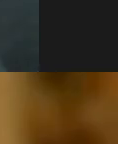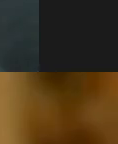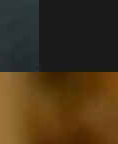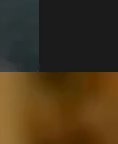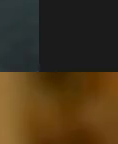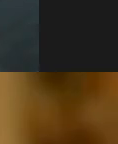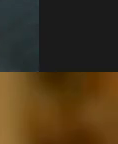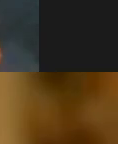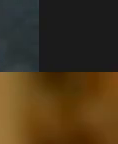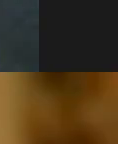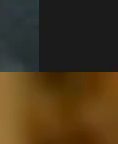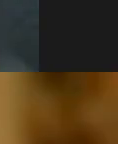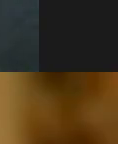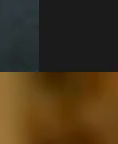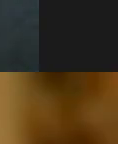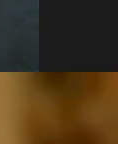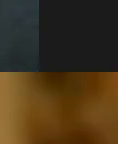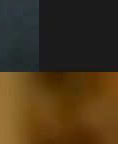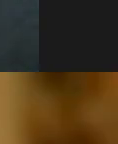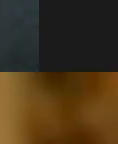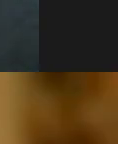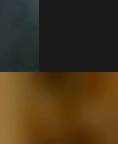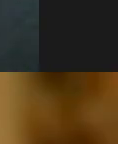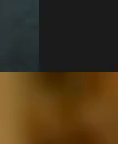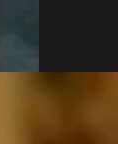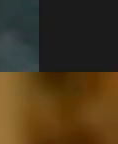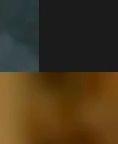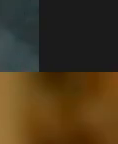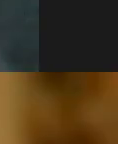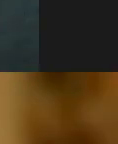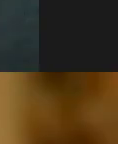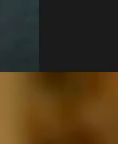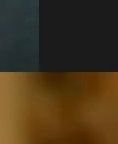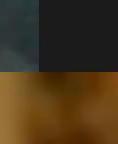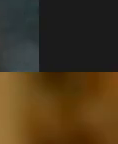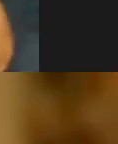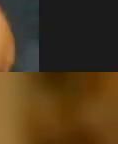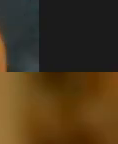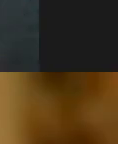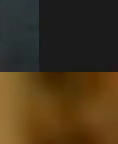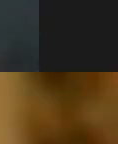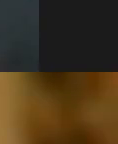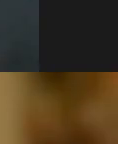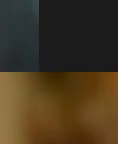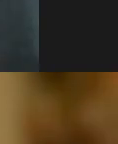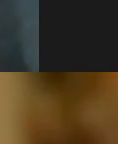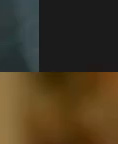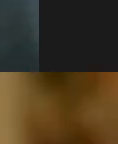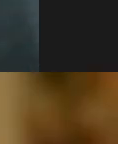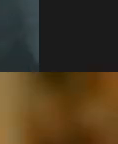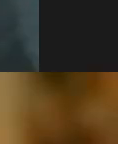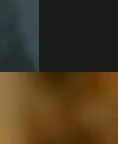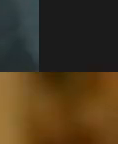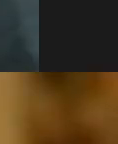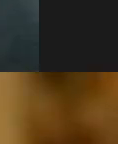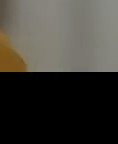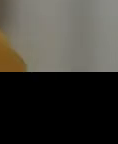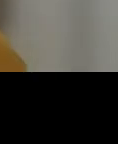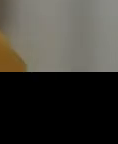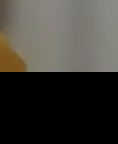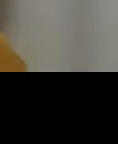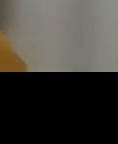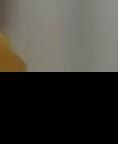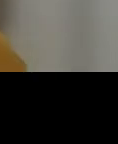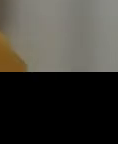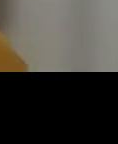técnicos. Repetimos, Nancy, María, muchísimas gracias. Damos paso a Nancy. Gracias. Y voy a compartir mi